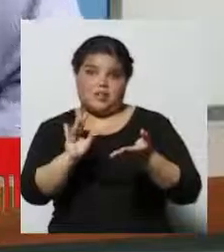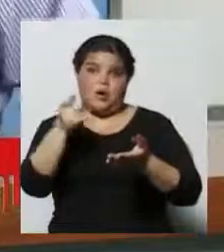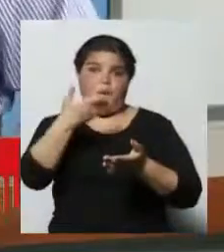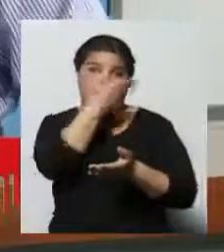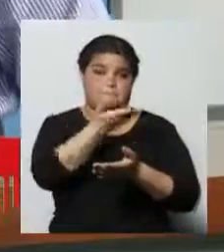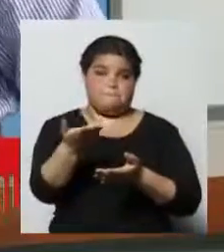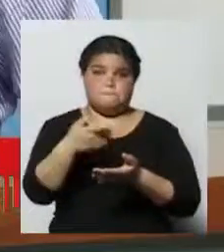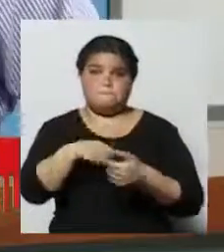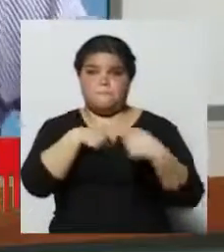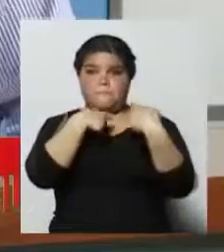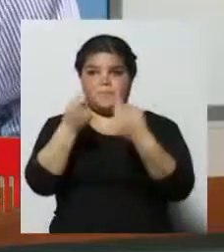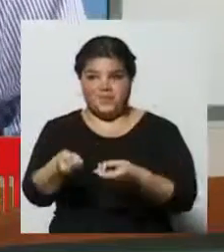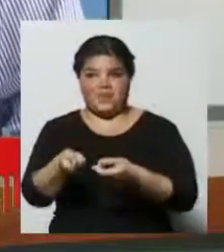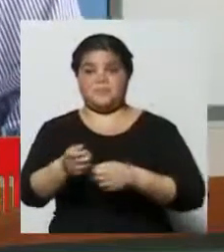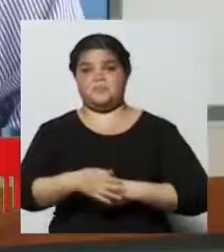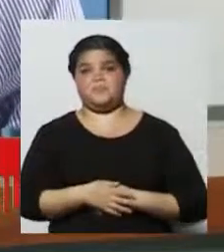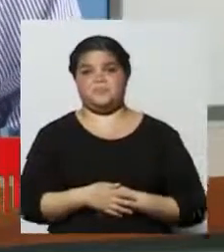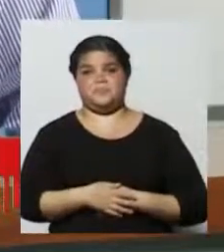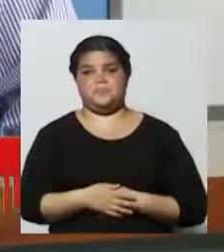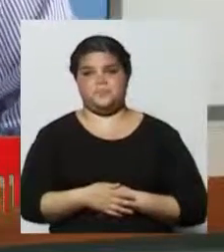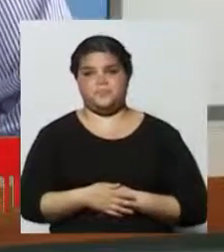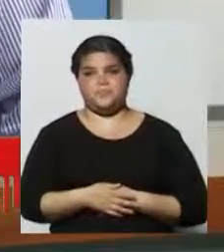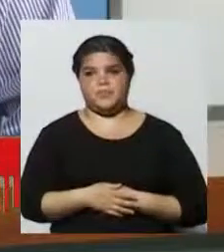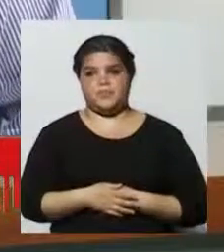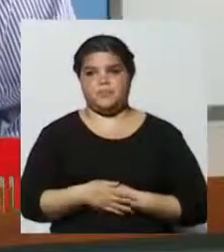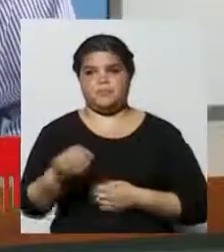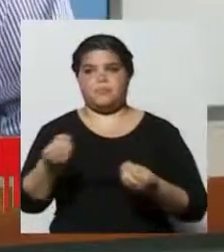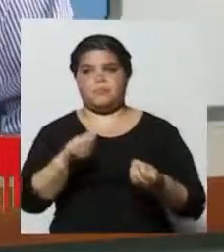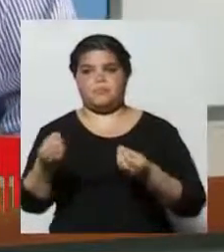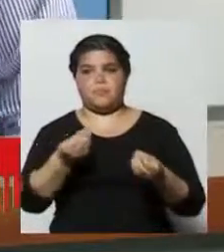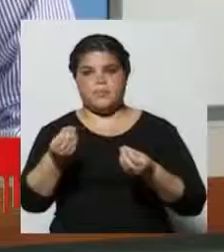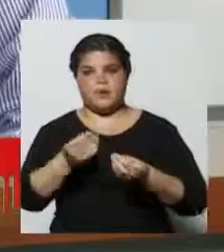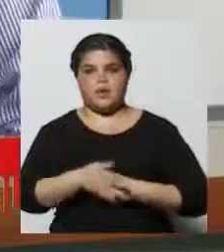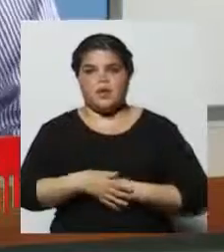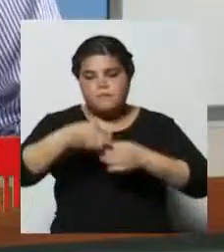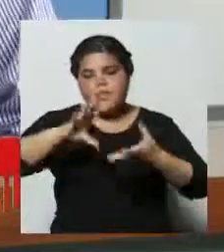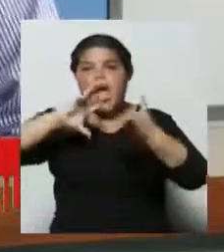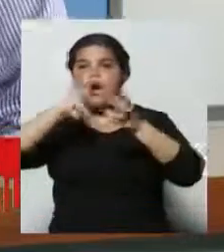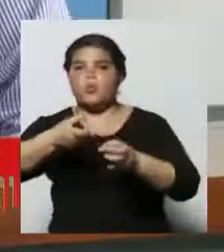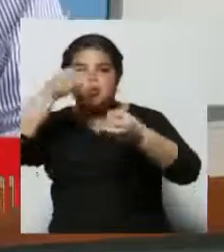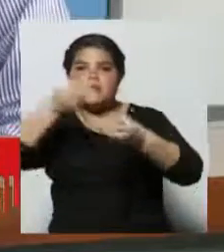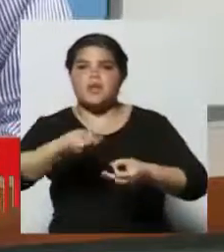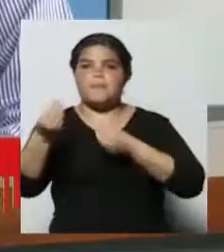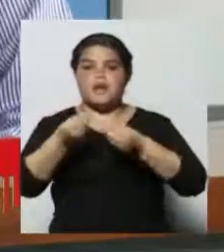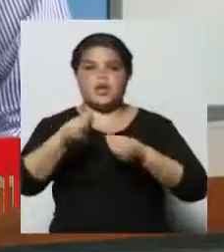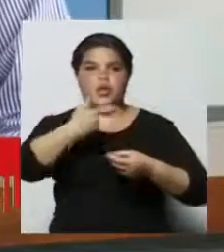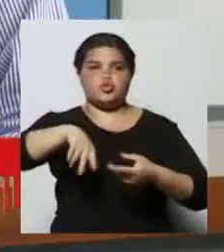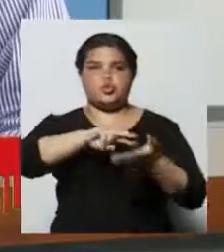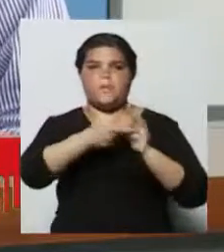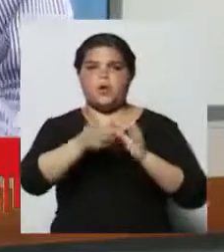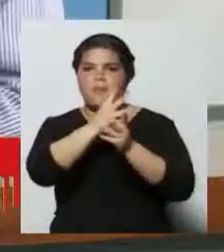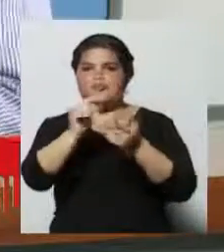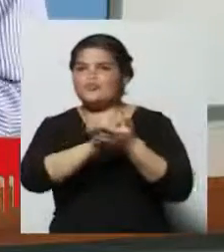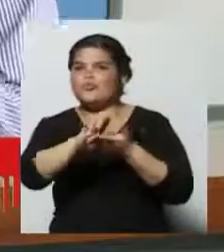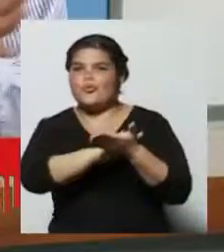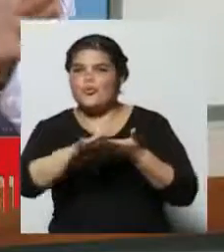de él da Claro. a quien viene, para decir, bueno, está bien, mandate un ajuste, pero teóricamente es para que salgamos de esto. Claro.